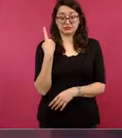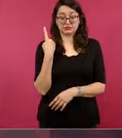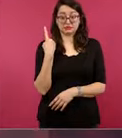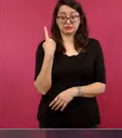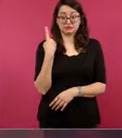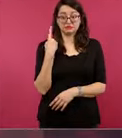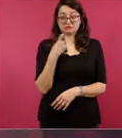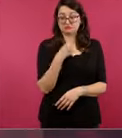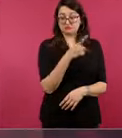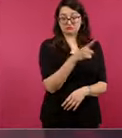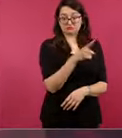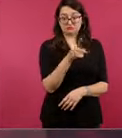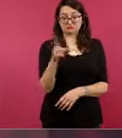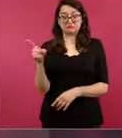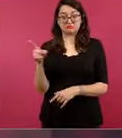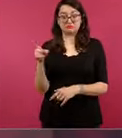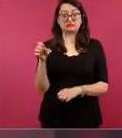los empresarios